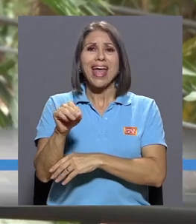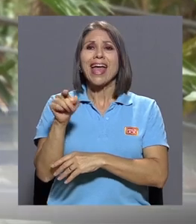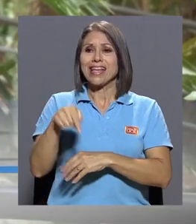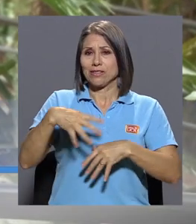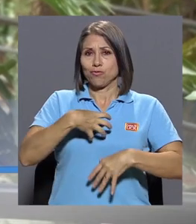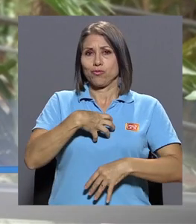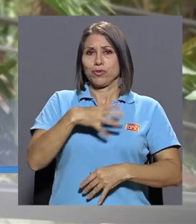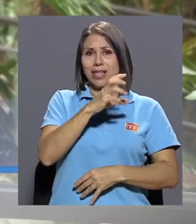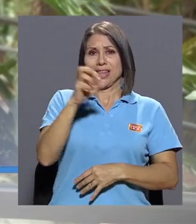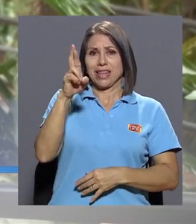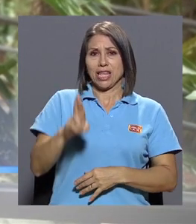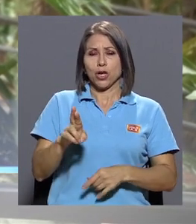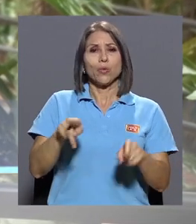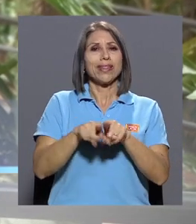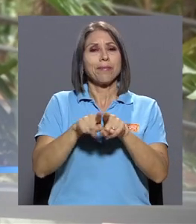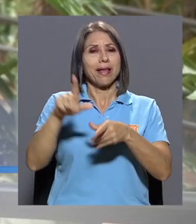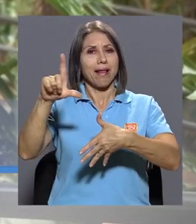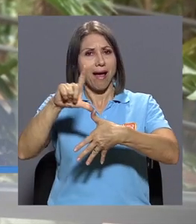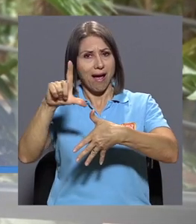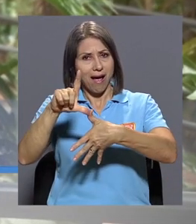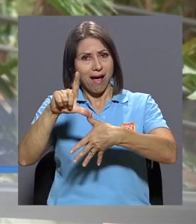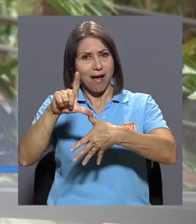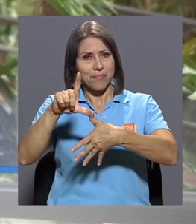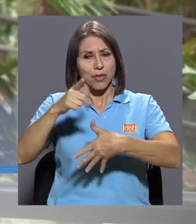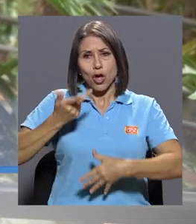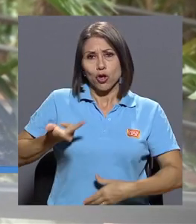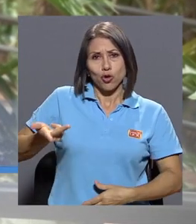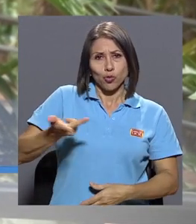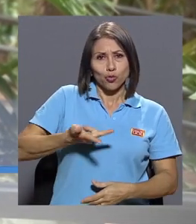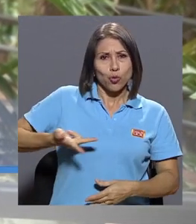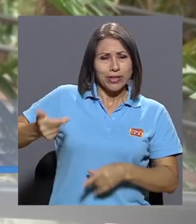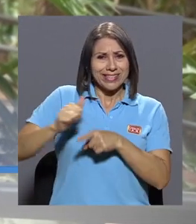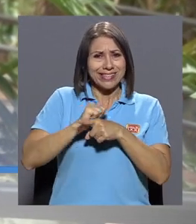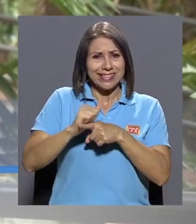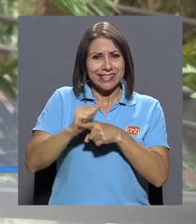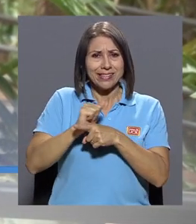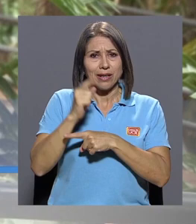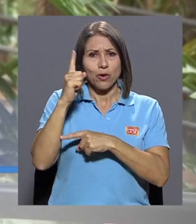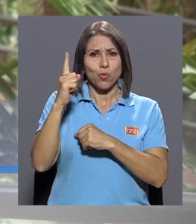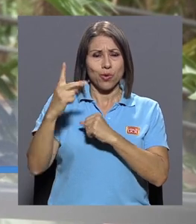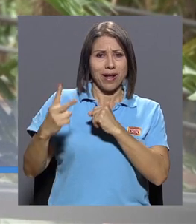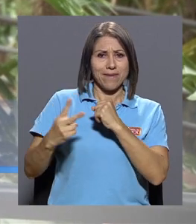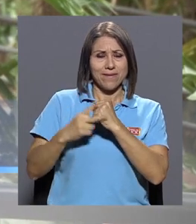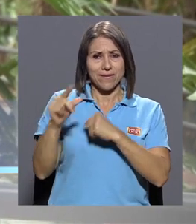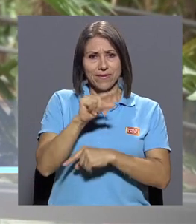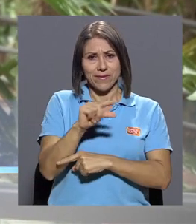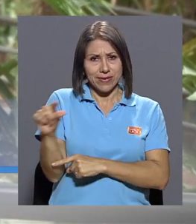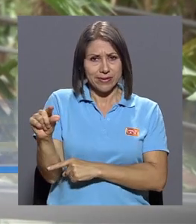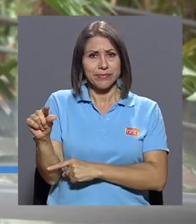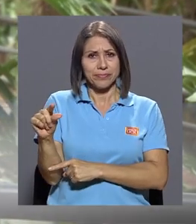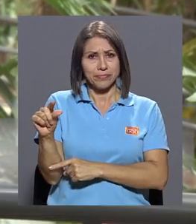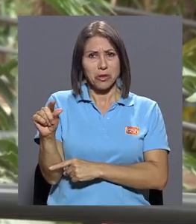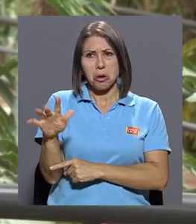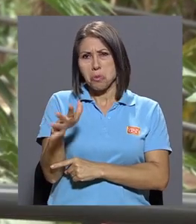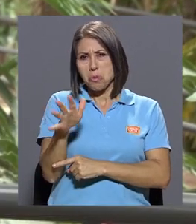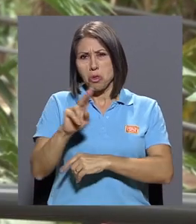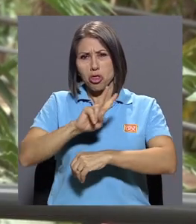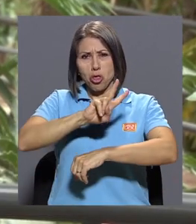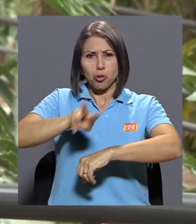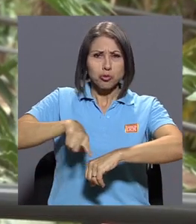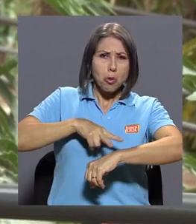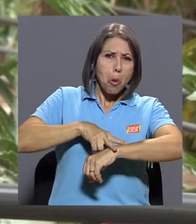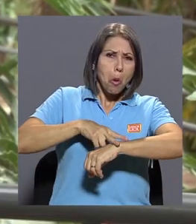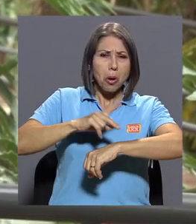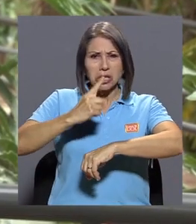y latinoamericano. Nosotras ensayamos una vez a la semana, como 2 horas o a